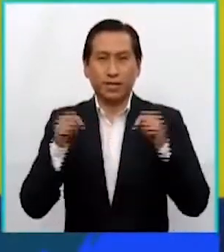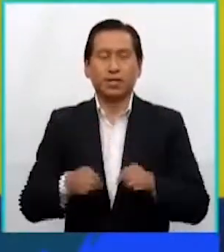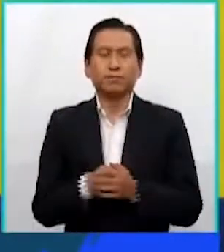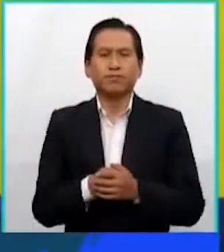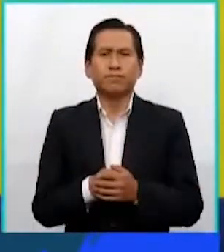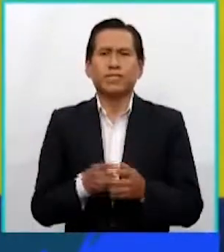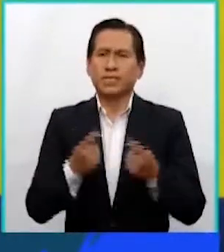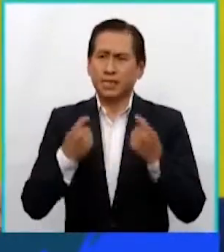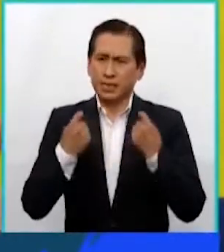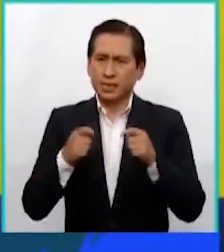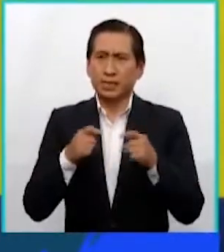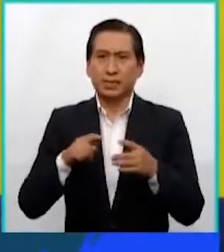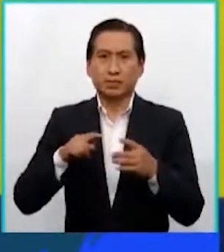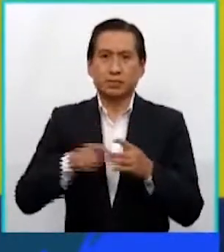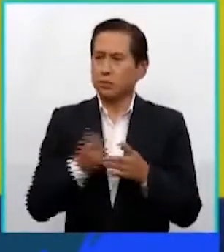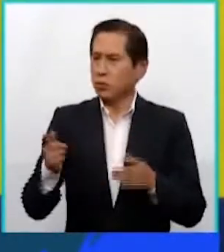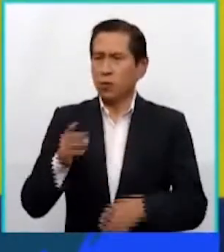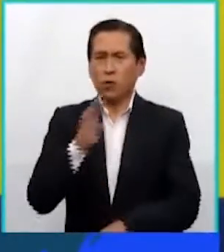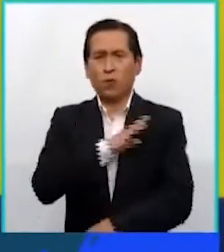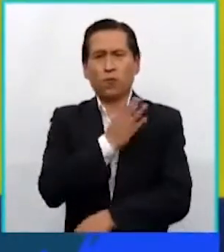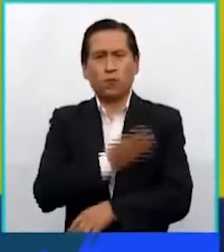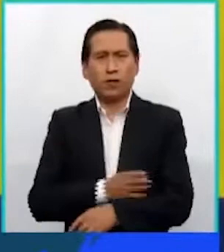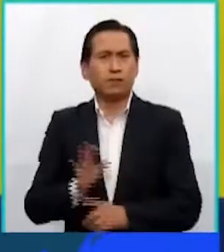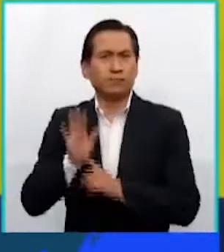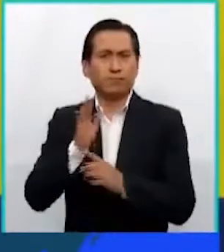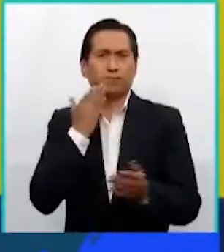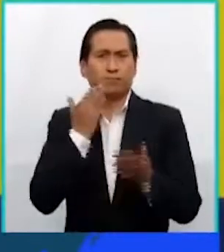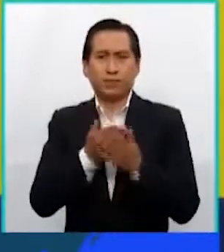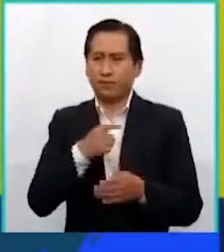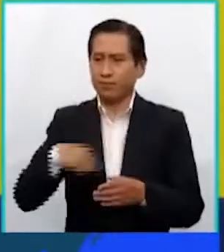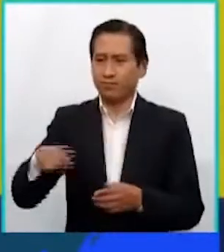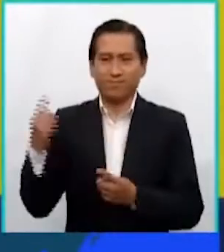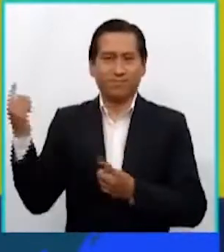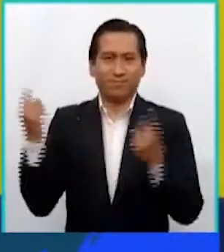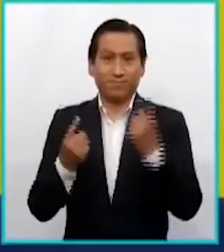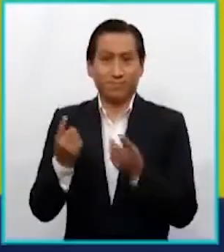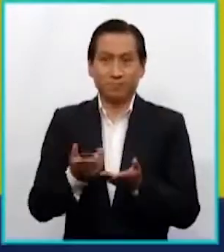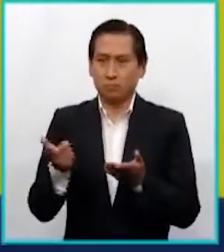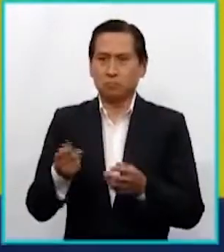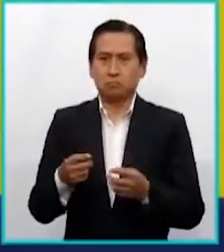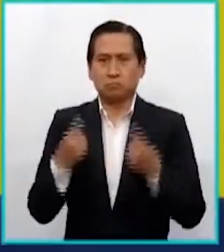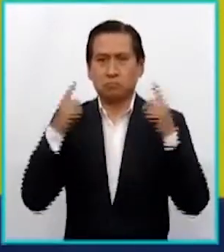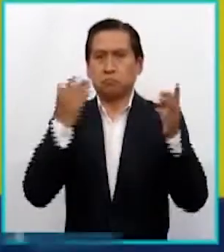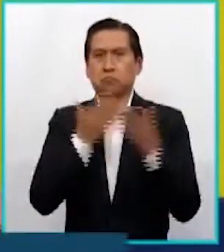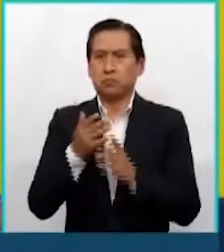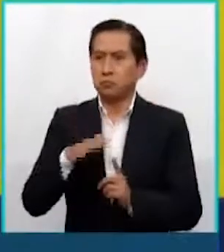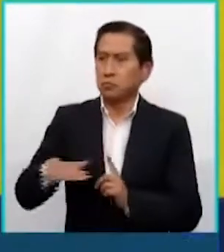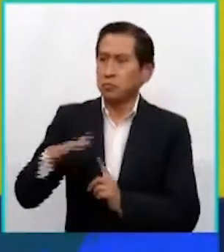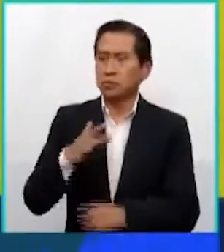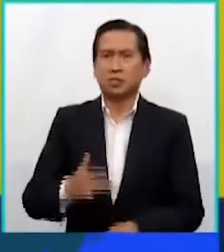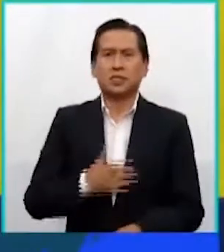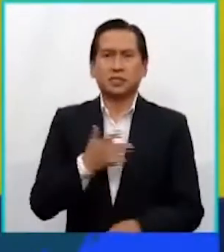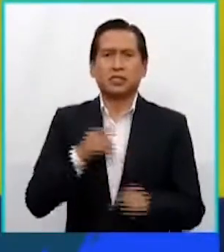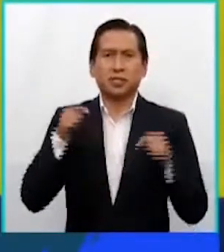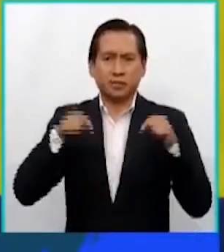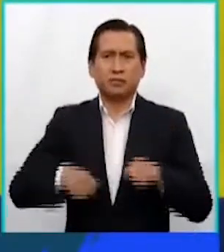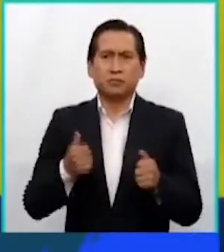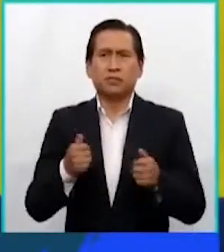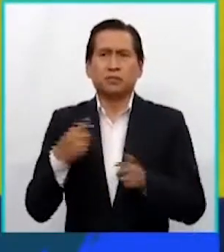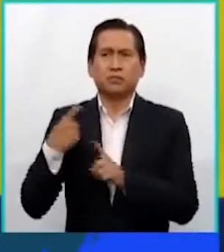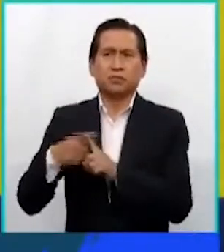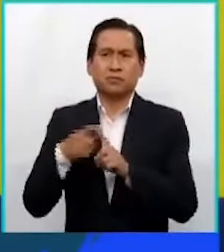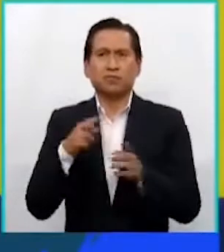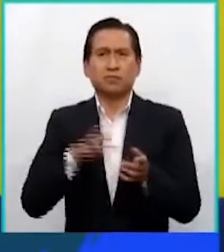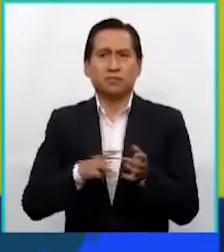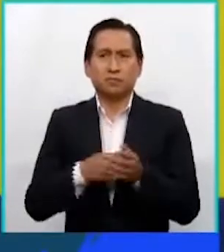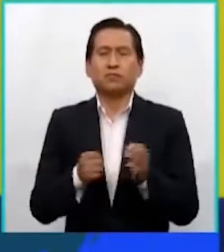Hemos intentado arrancar con esa fuerza que caracteriza a nuestros invitados. Lo hemos logrado porque el ambiente se siente acá, se siente en el ambiente del